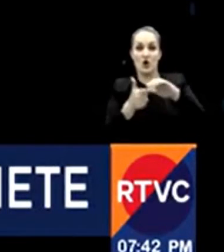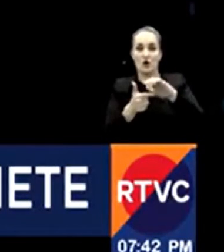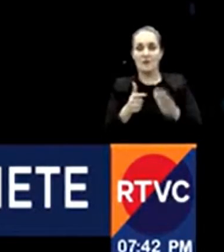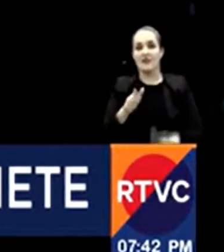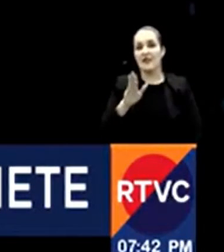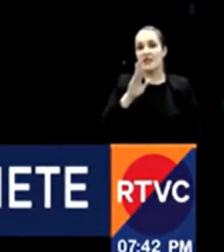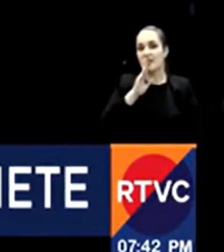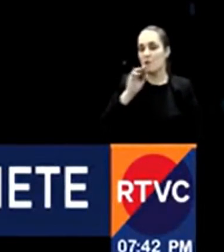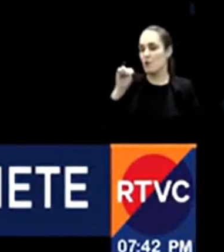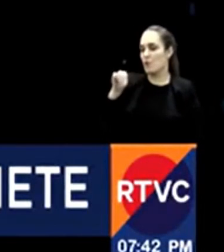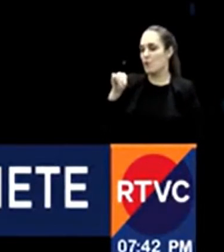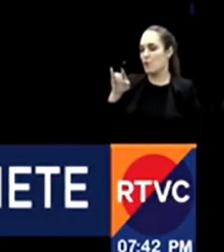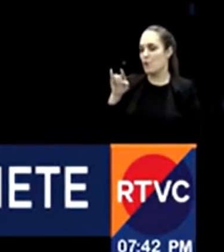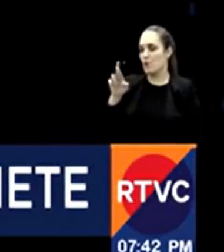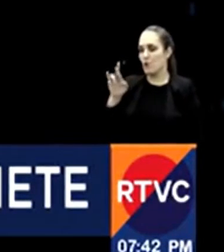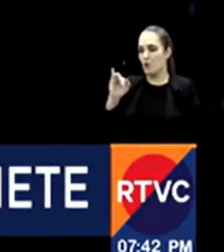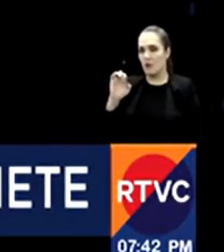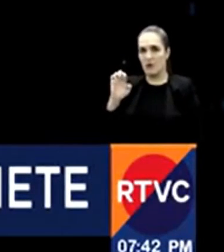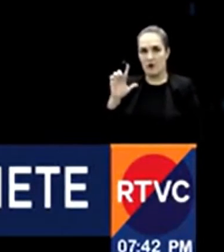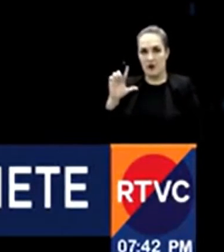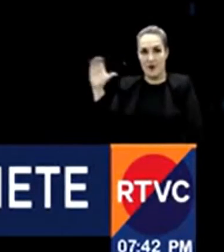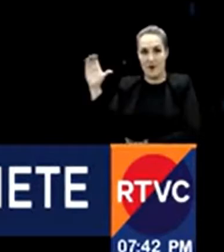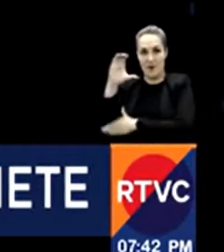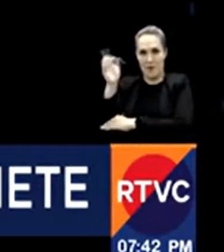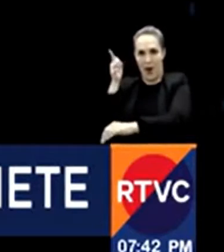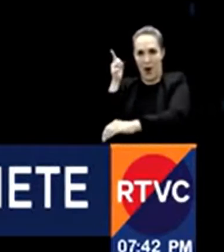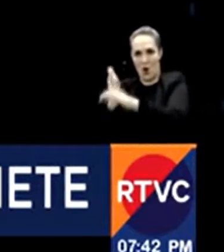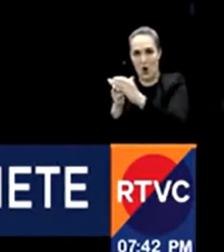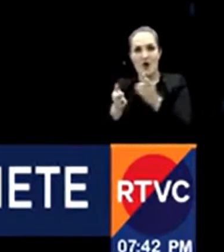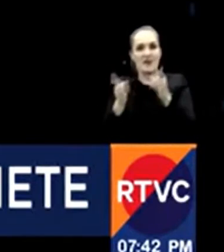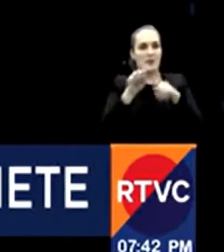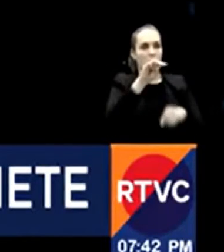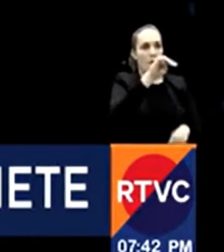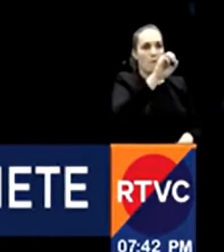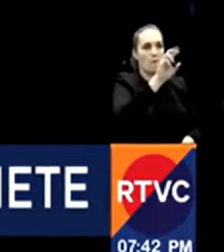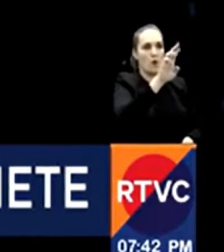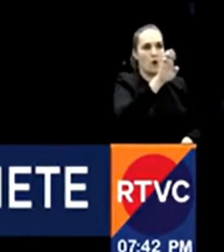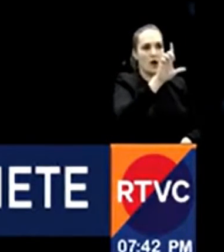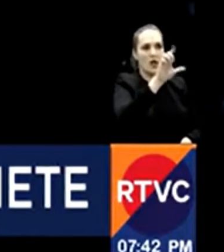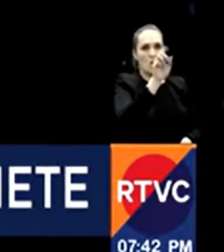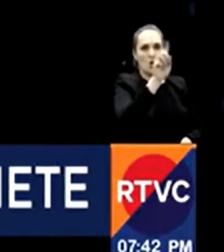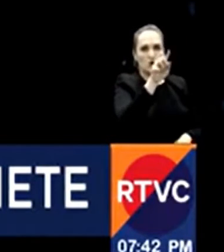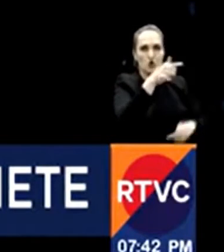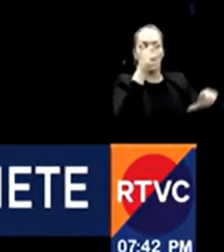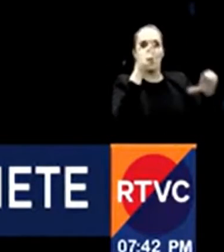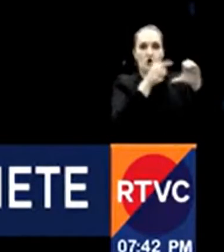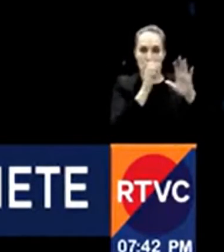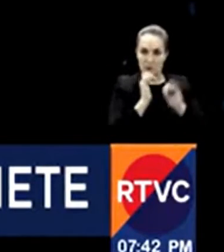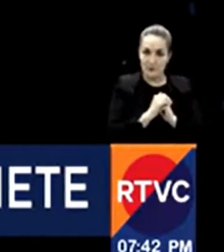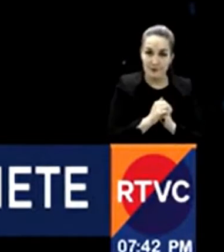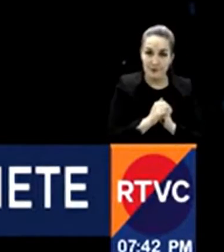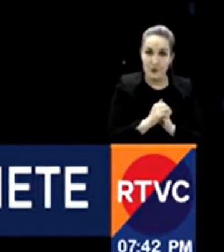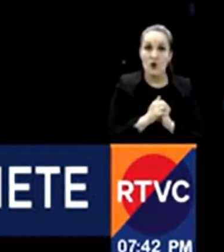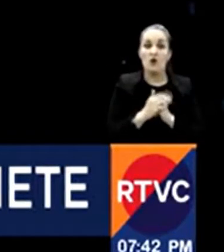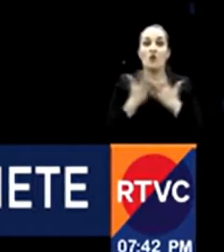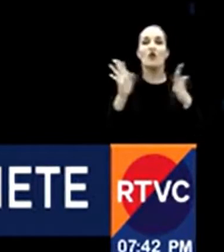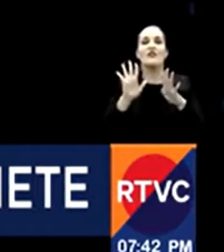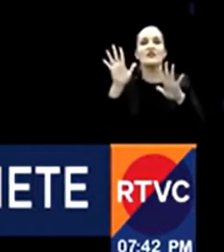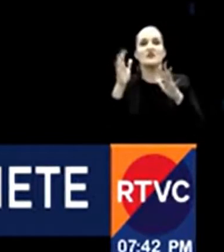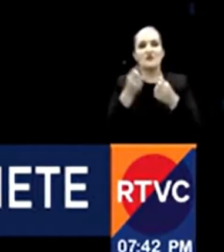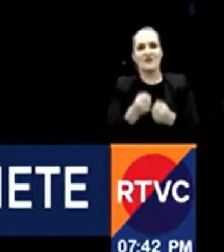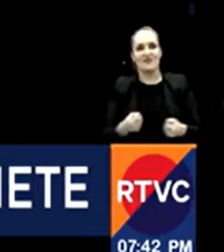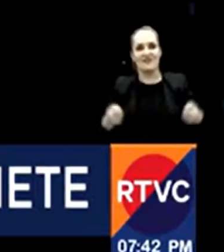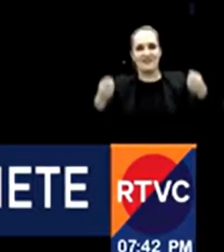Alfredo Morelos se reportaron justamente con anotaciones en el partido de ida de los octavos de final de la UEFA Europa League.